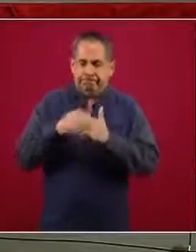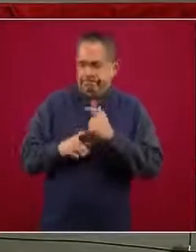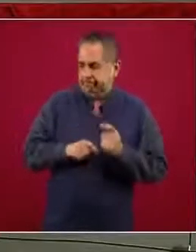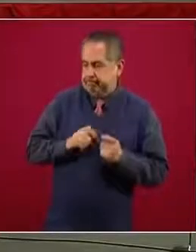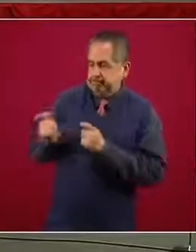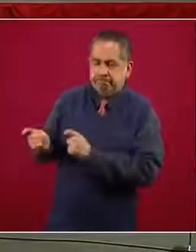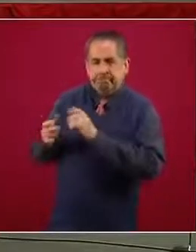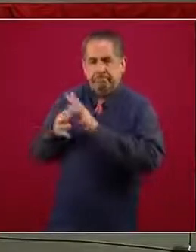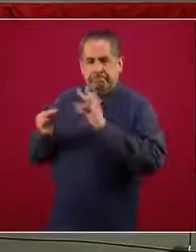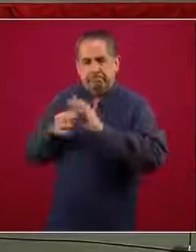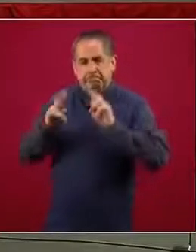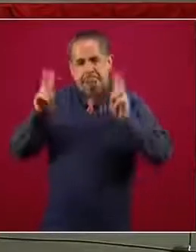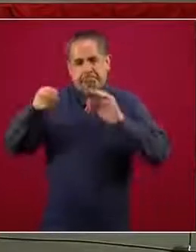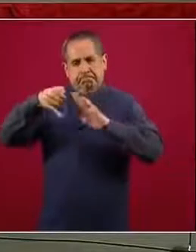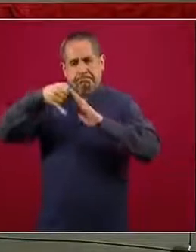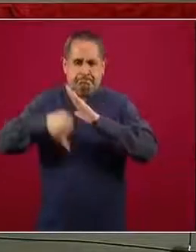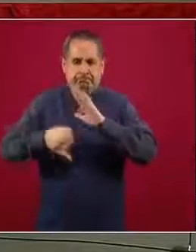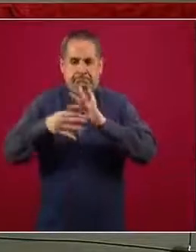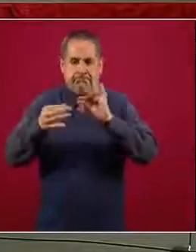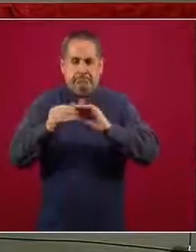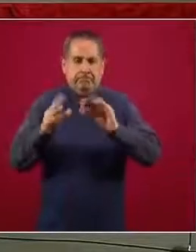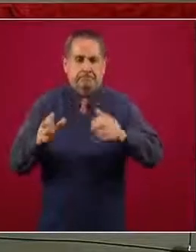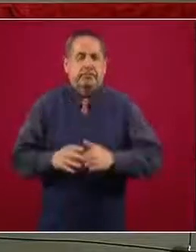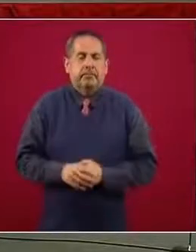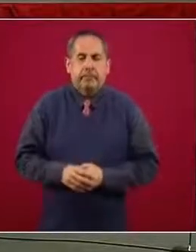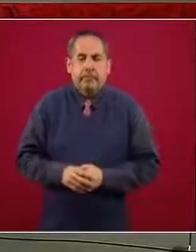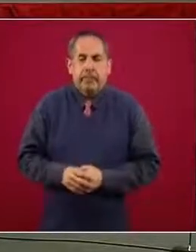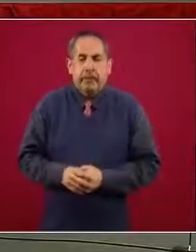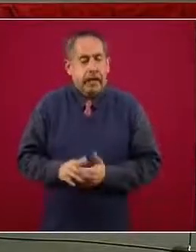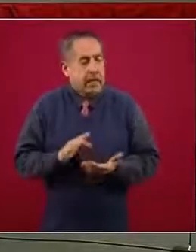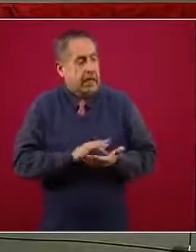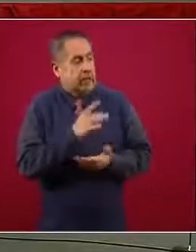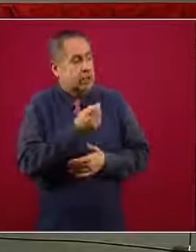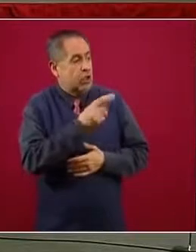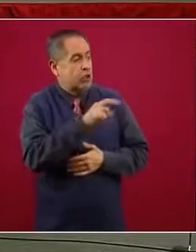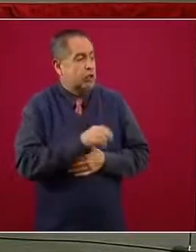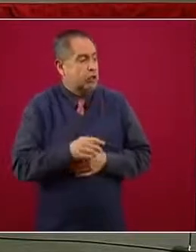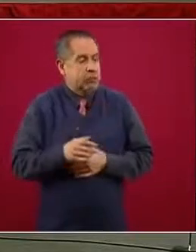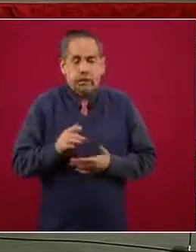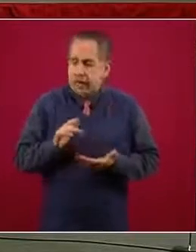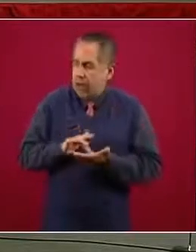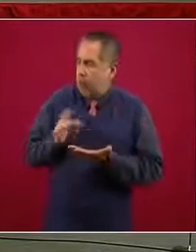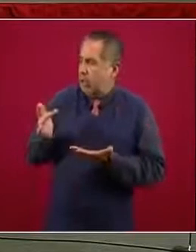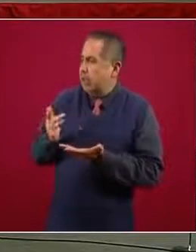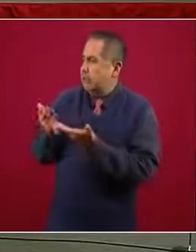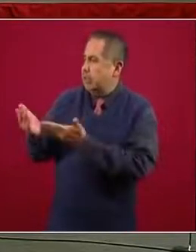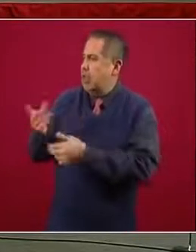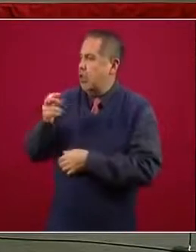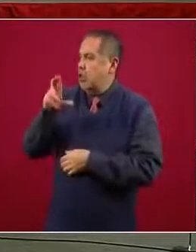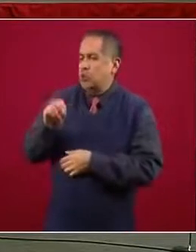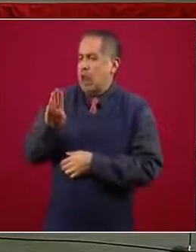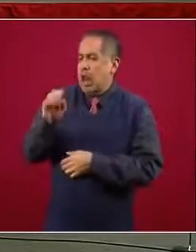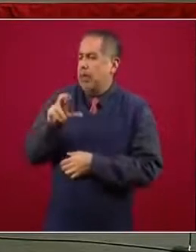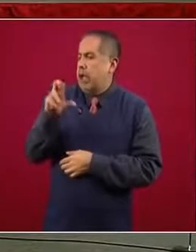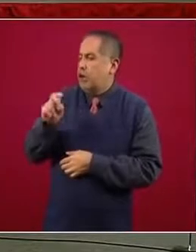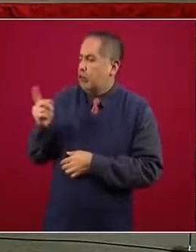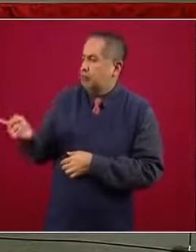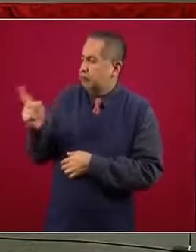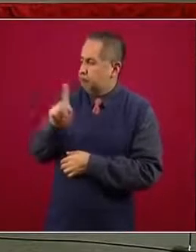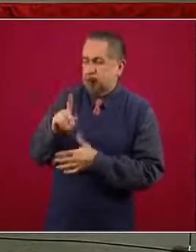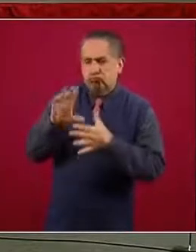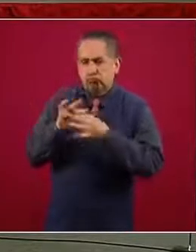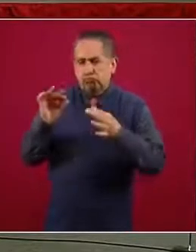temática. Muchas gracias, doctor José Luis Alomía. Le pedimos a la doctora Evalina Barrón si nos conduce